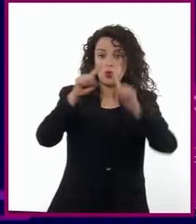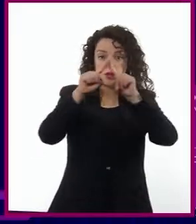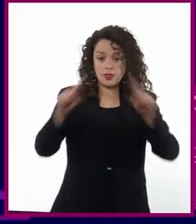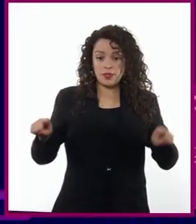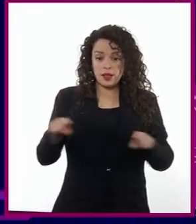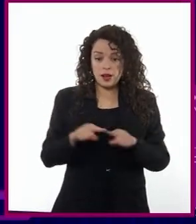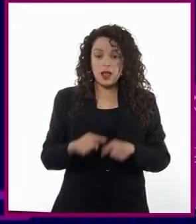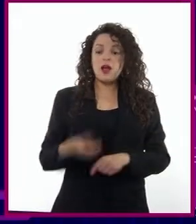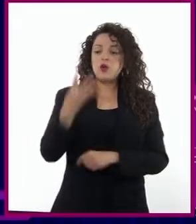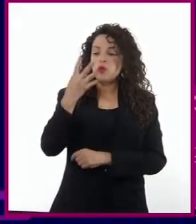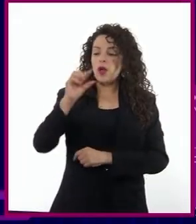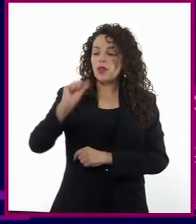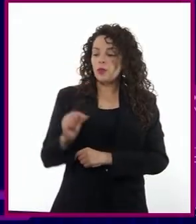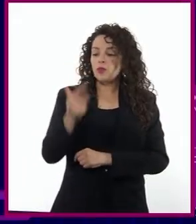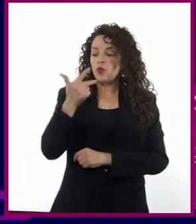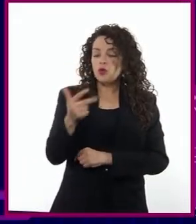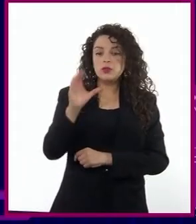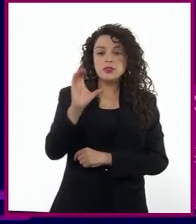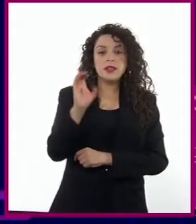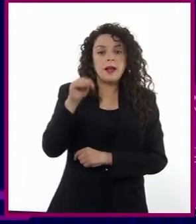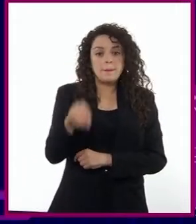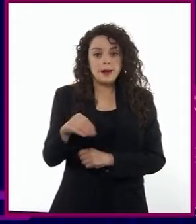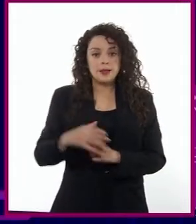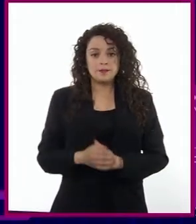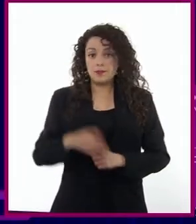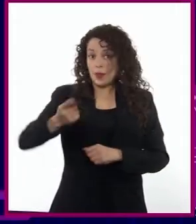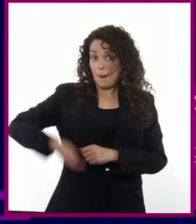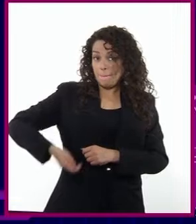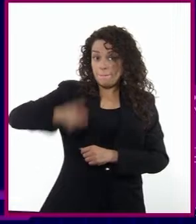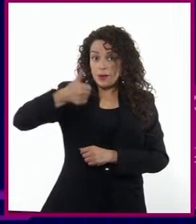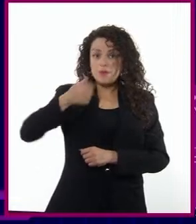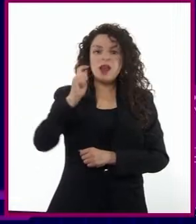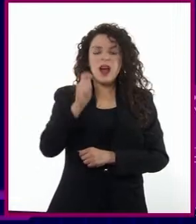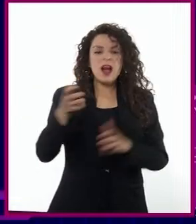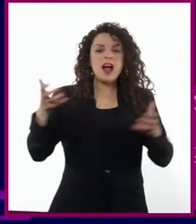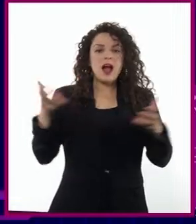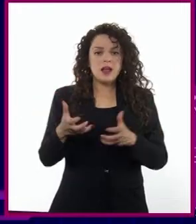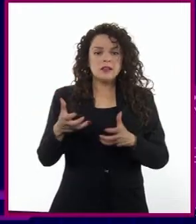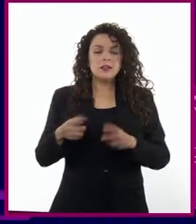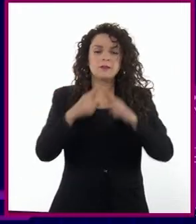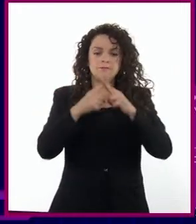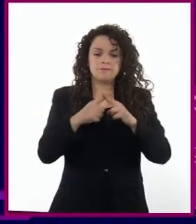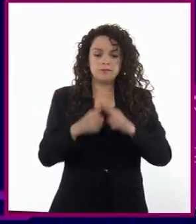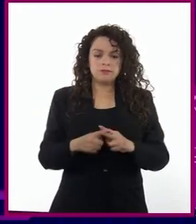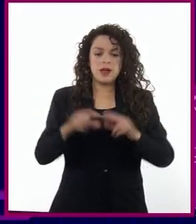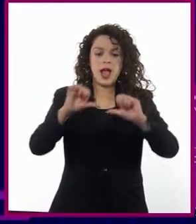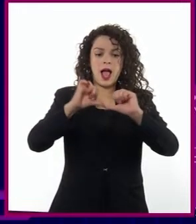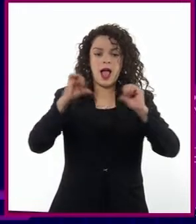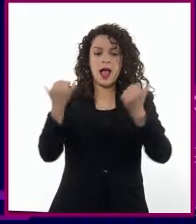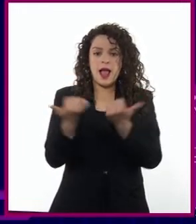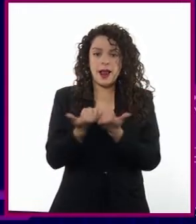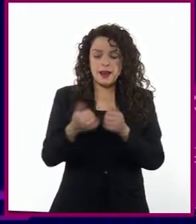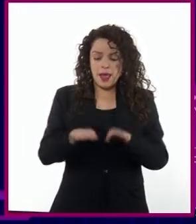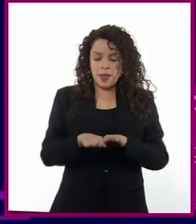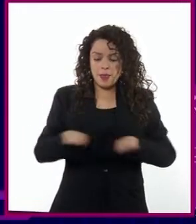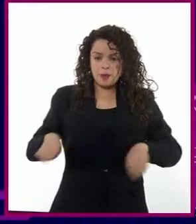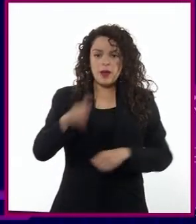a 4.8 centímetros. Primero, vamos a calcular el área de la base, que en este caso es un